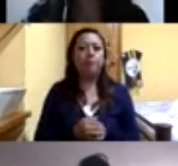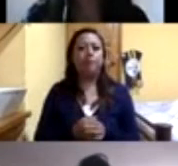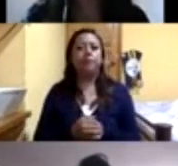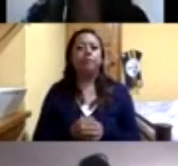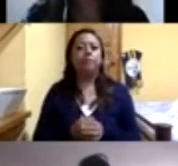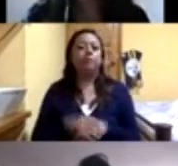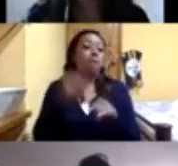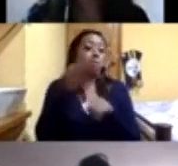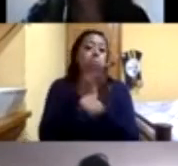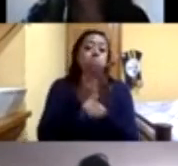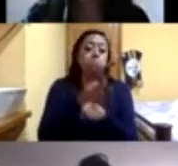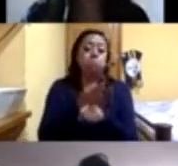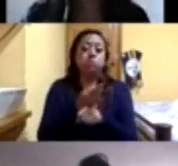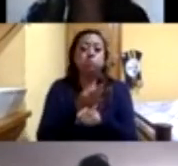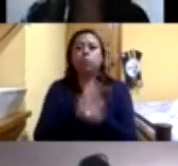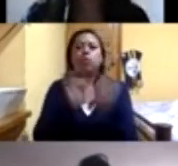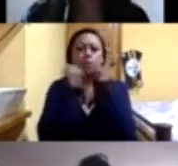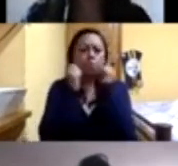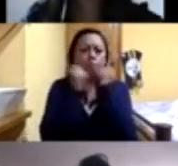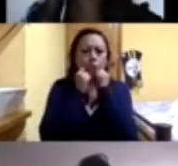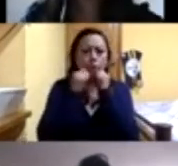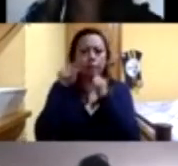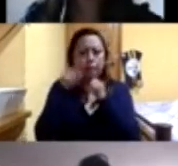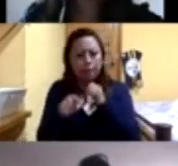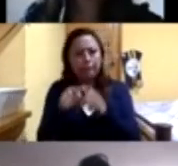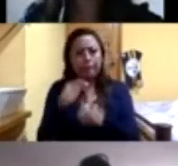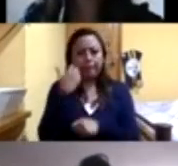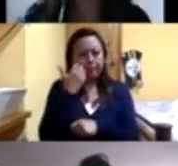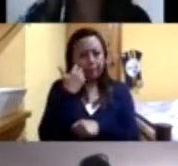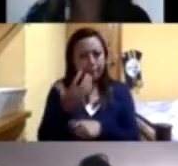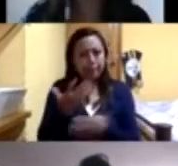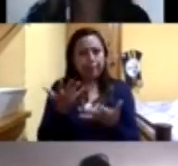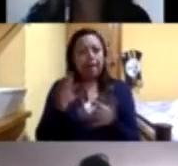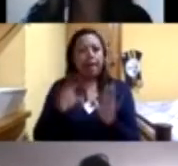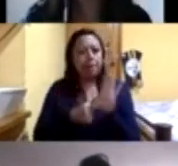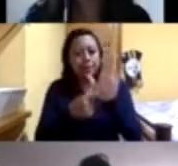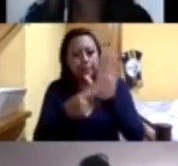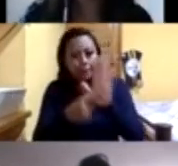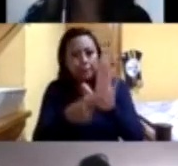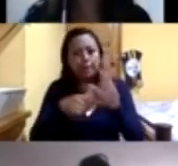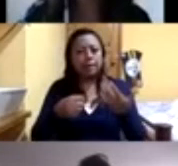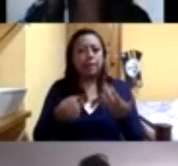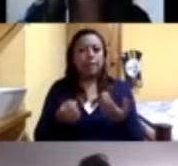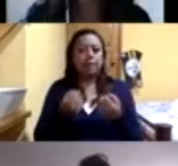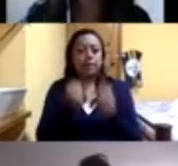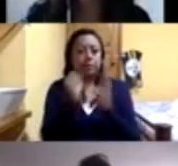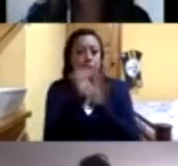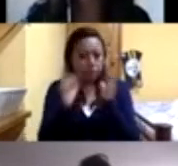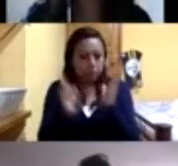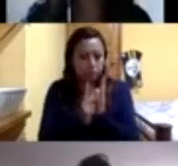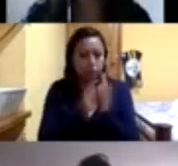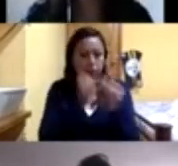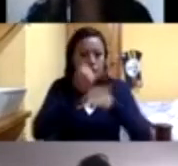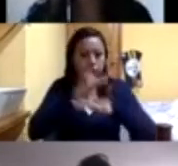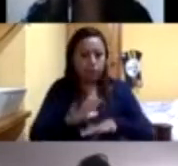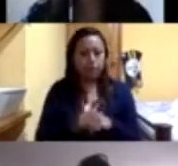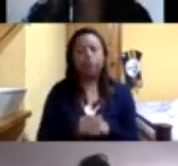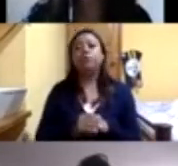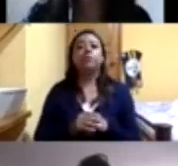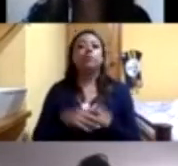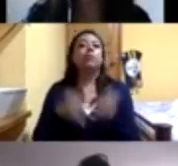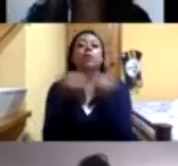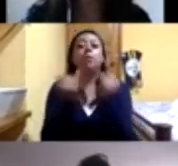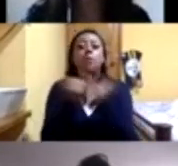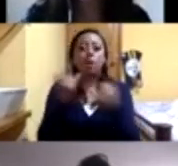así él estuvo muy interesado en presentar sus solicitudes de información y sus recursos de revisión, y tenía una